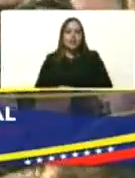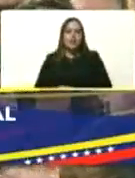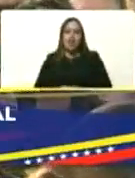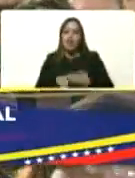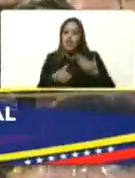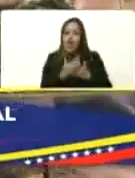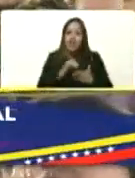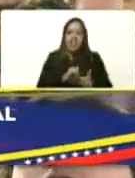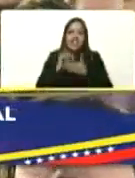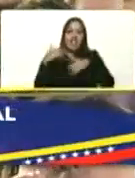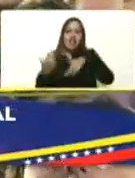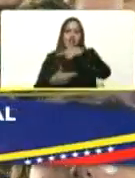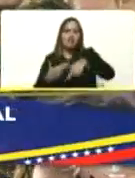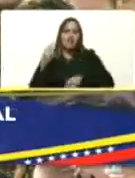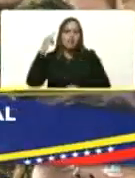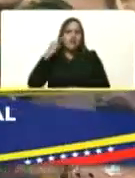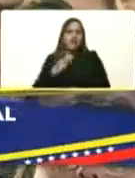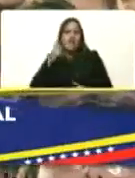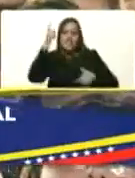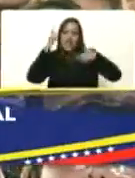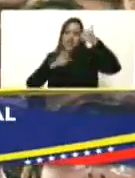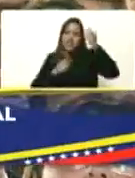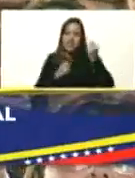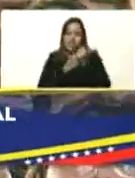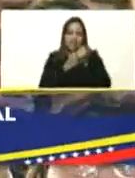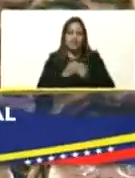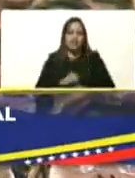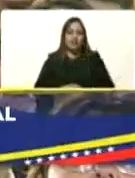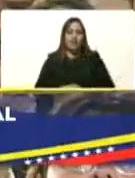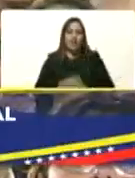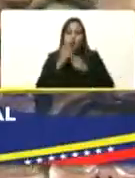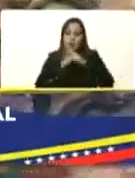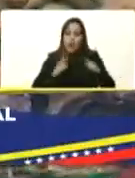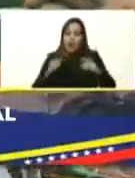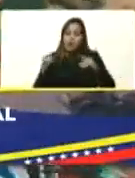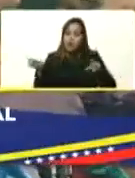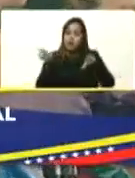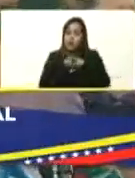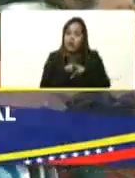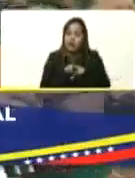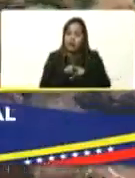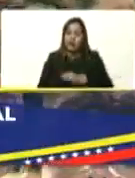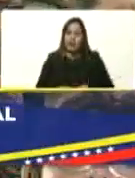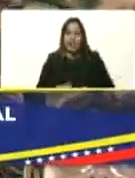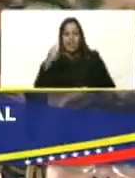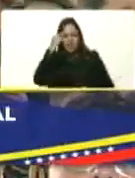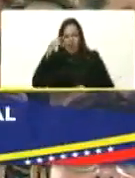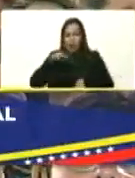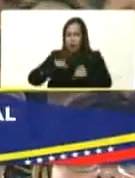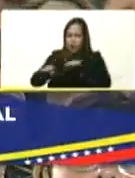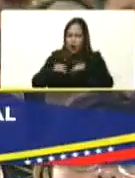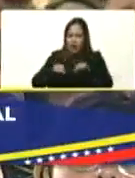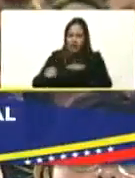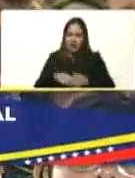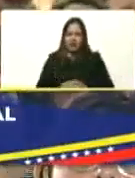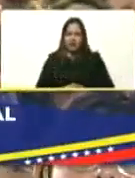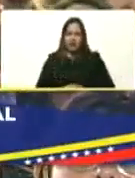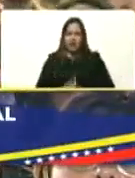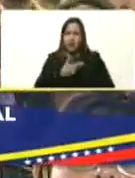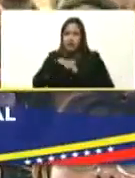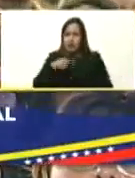revolución bolivariana y chavista. Pero a la par de eso, presidente, justo el día jueves